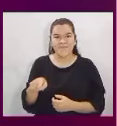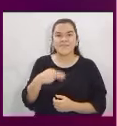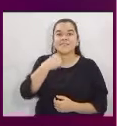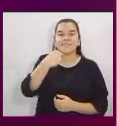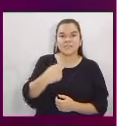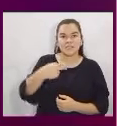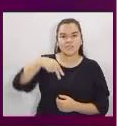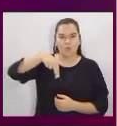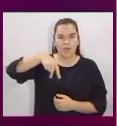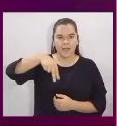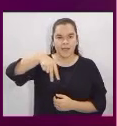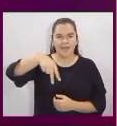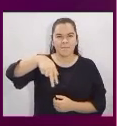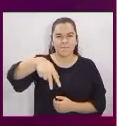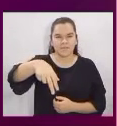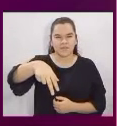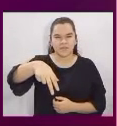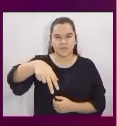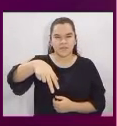andar algo